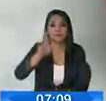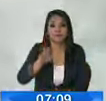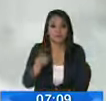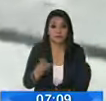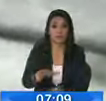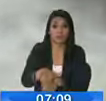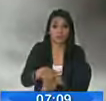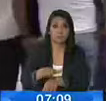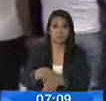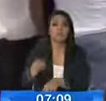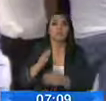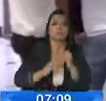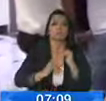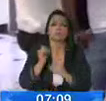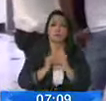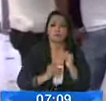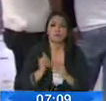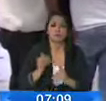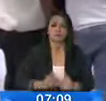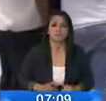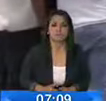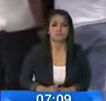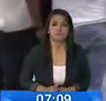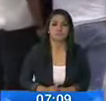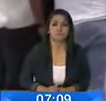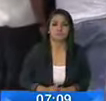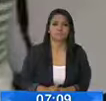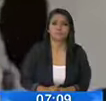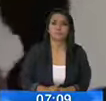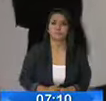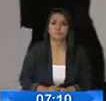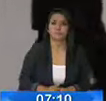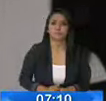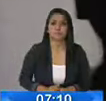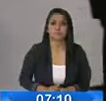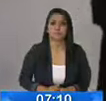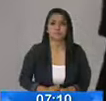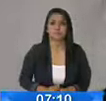fue declarado inocente. Informó desde la ciudad de Cuenca, Francisco Ramírez.